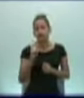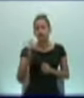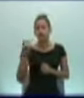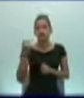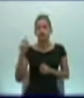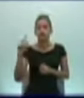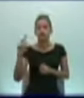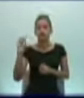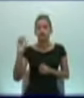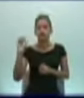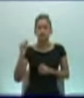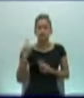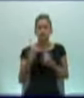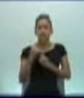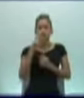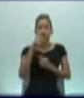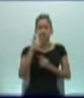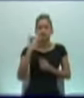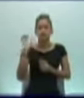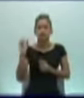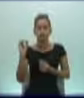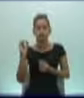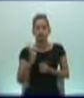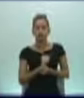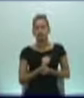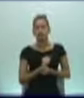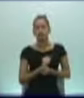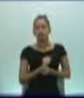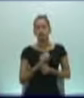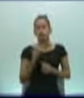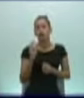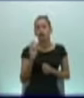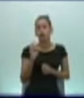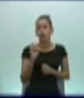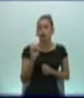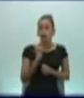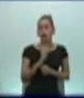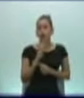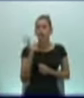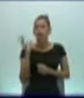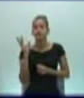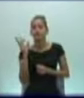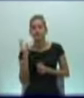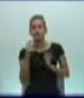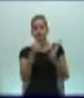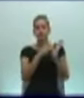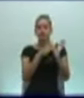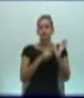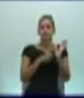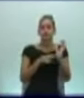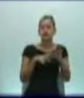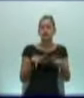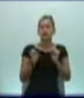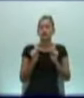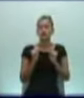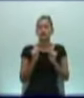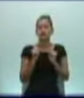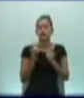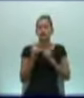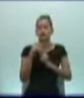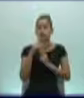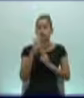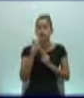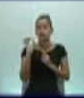que se toman de cada 100 unidades de un conjunto. Recuerden, un conjunto de 100 y yo tomo